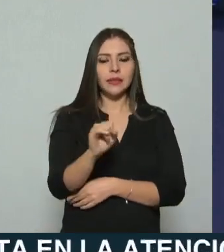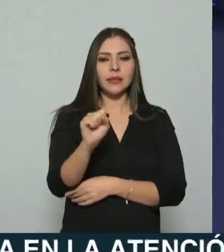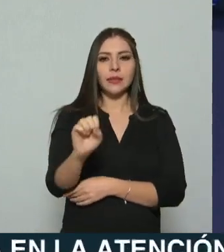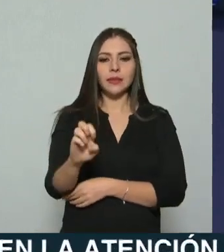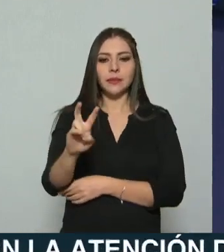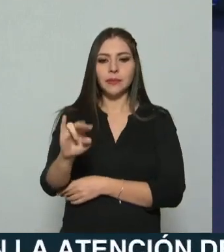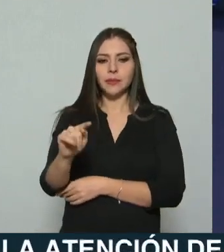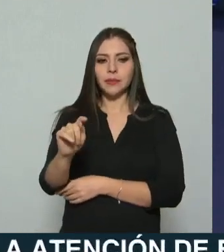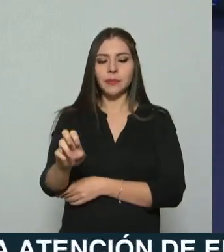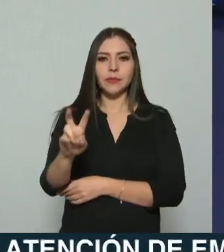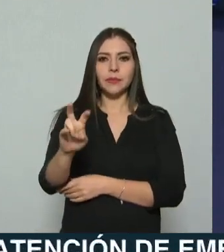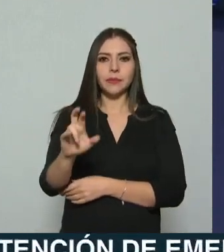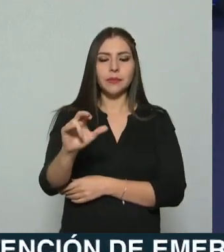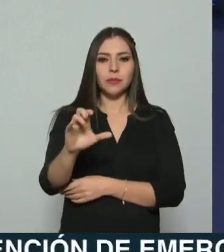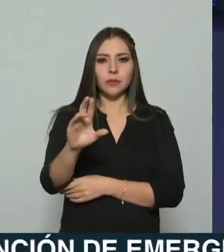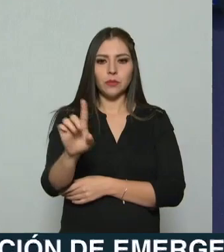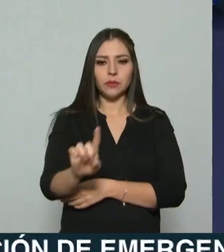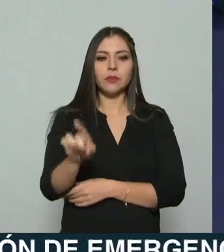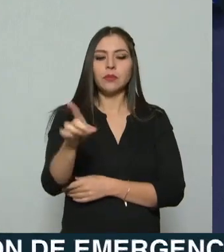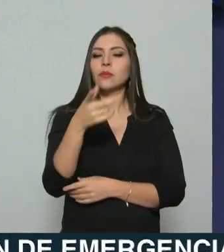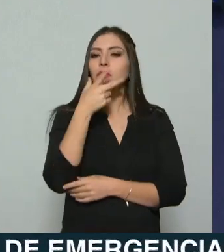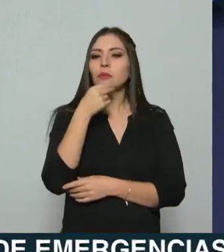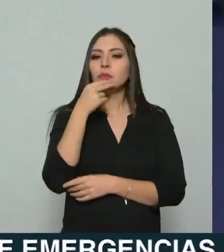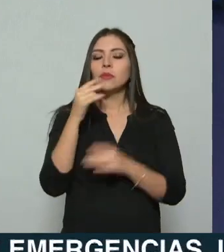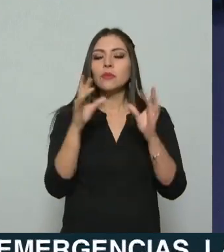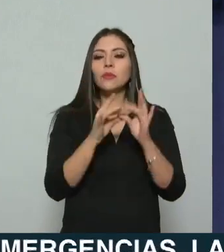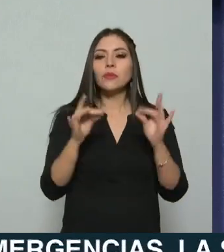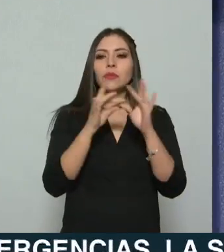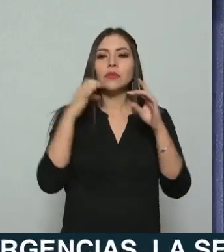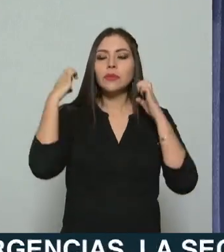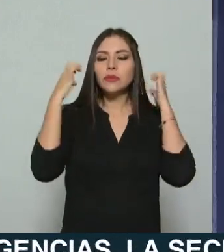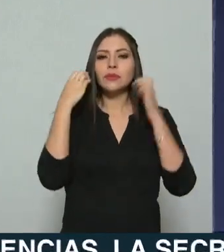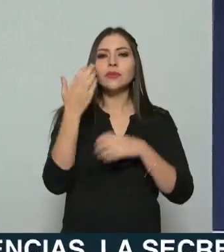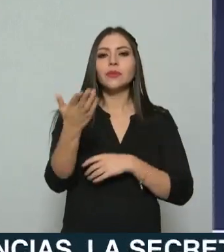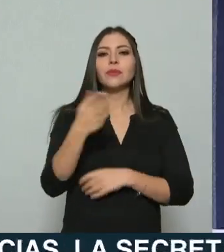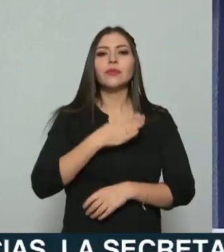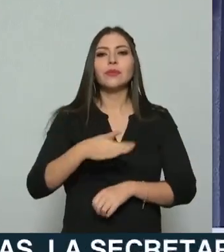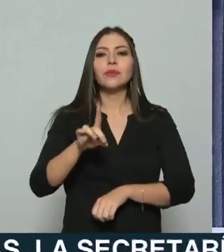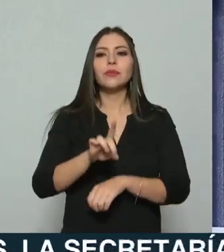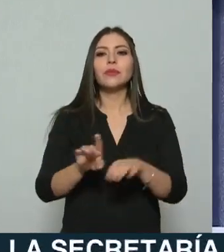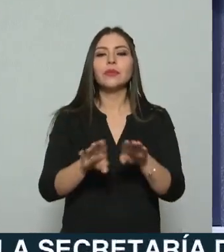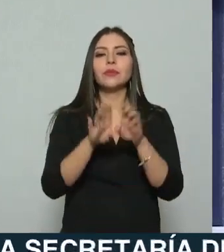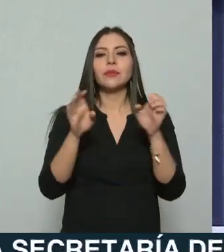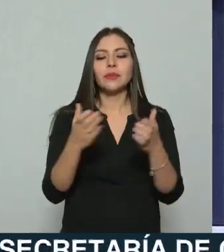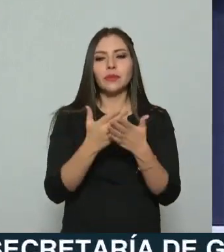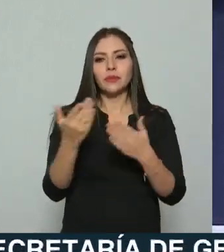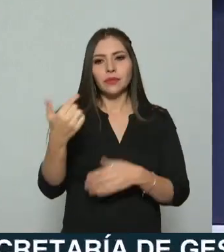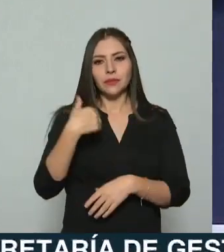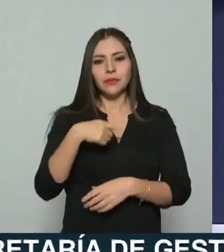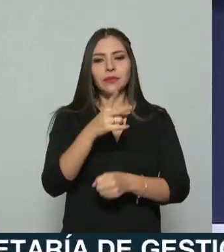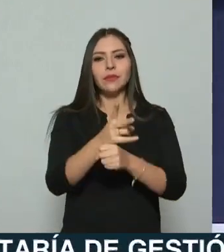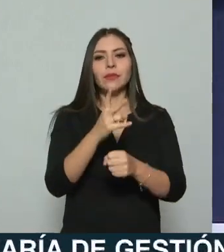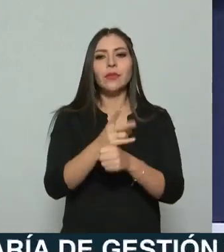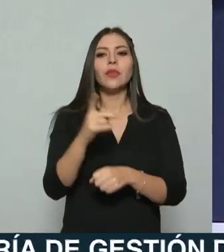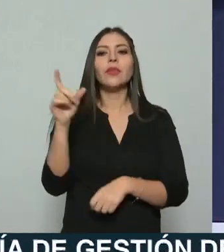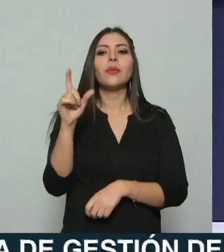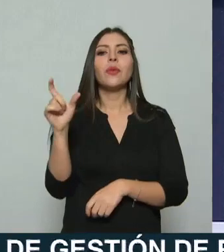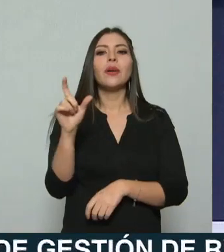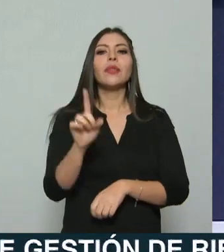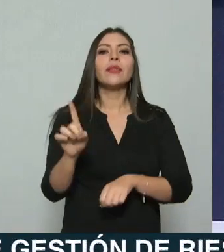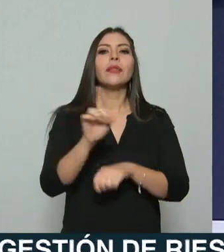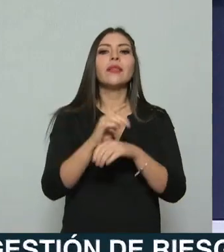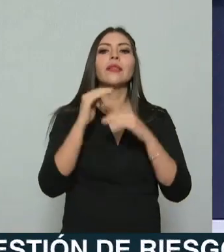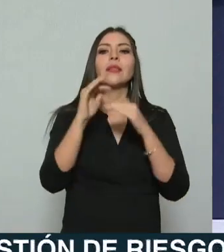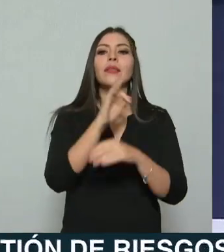telefónica a Santiago Pérez García, él es curador de esta exposición. ¿Cómo estás, Santiago? Muy buenos días. Pues invítanos, por favor, hasta cuándo y qué podremos ver allá en el